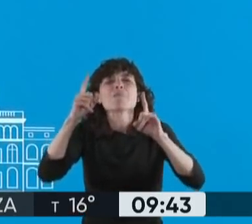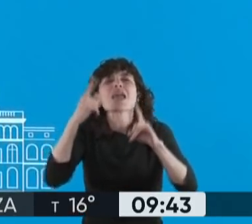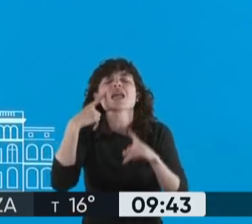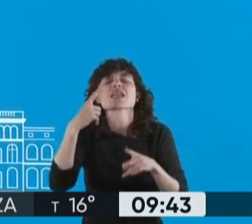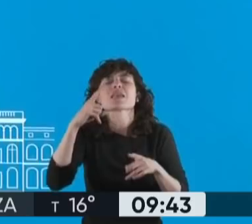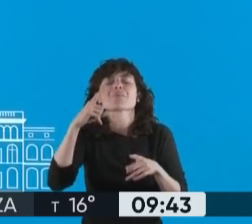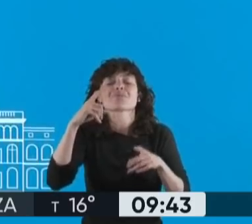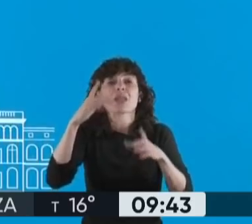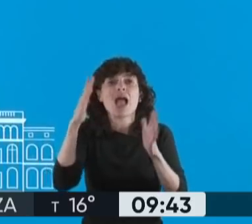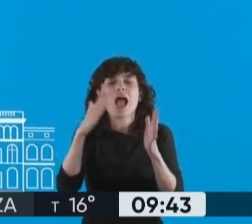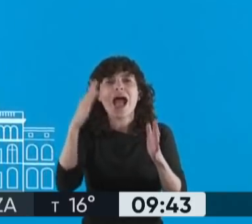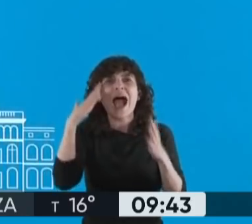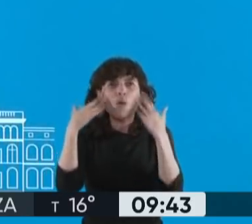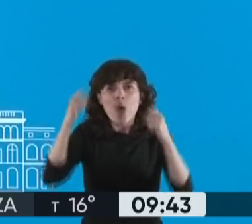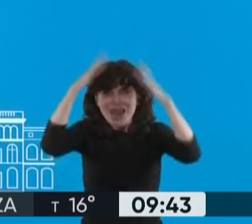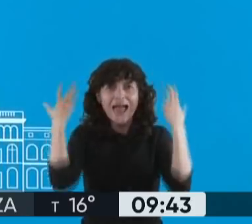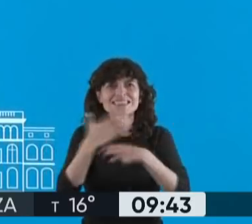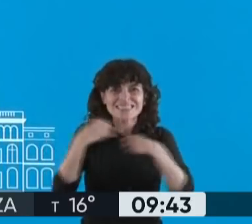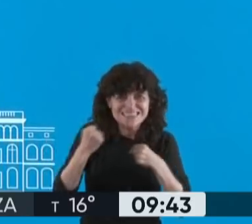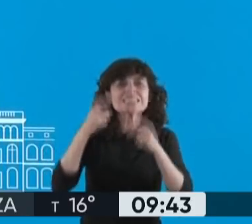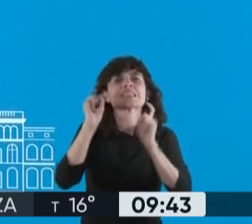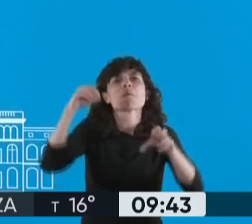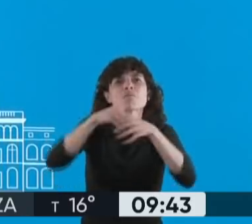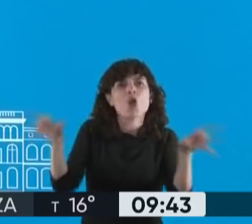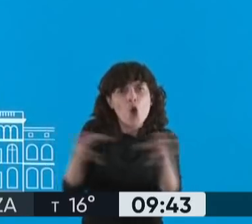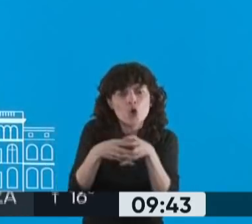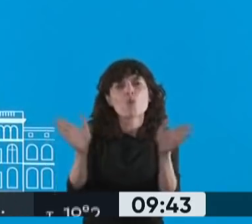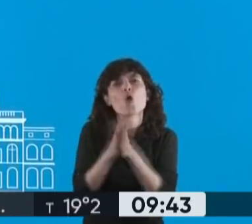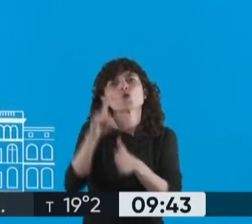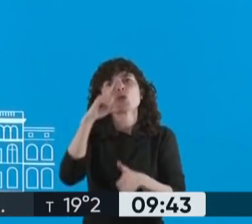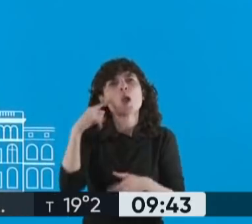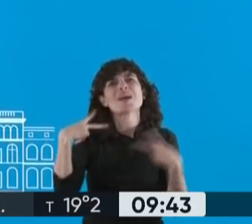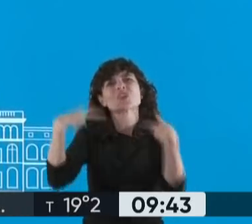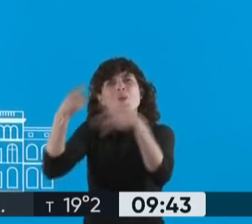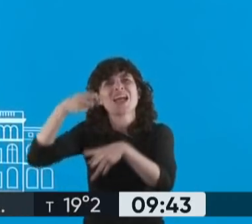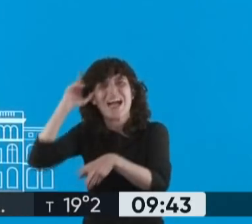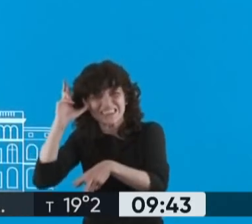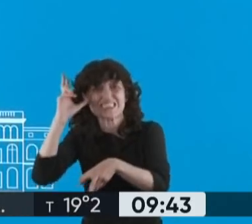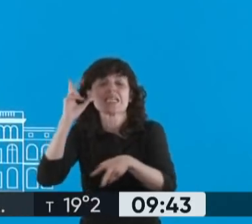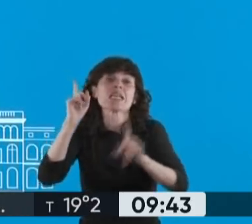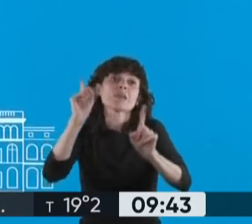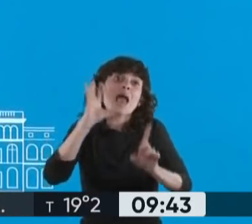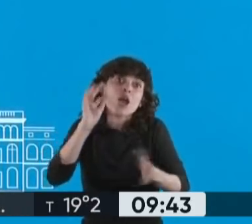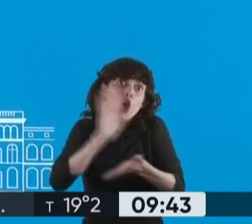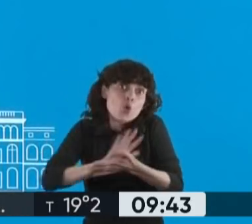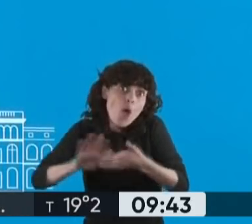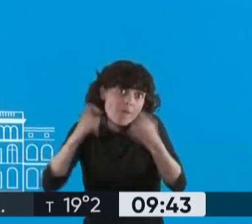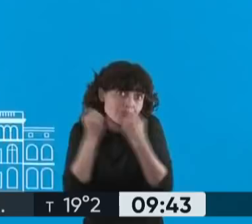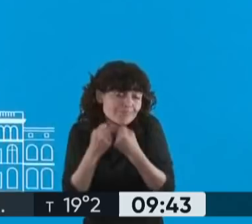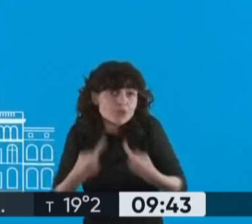Carlotto. Después les paso la comitiva oficial entera. Y como novedad, si quieren, que a nosotros nos